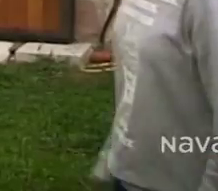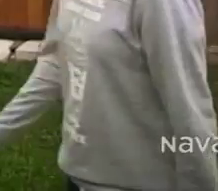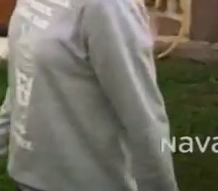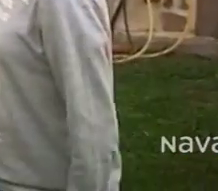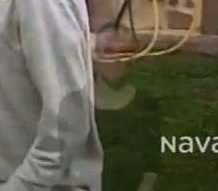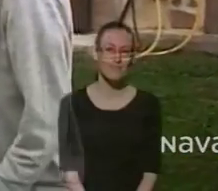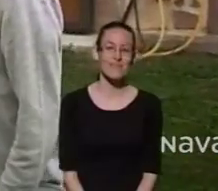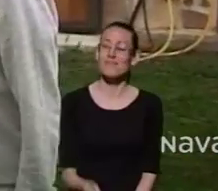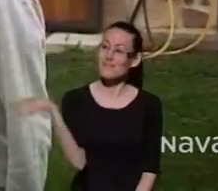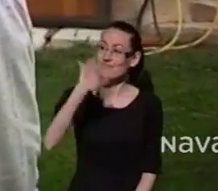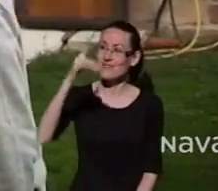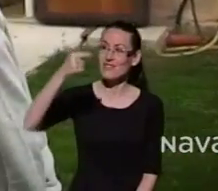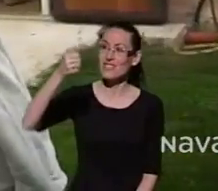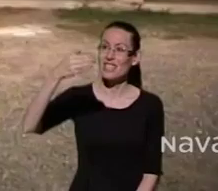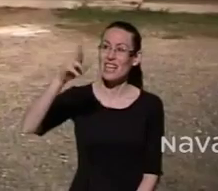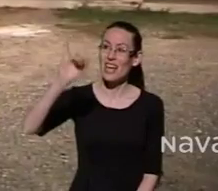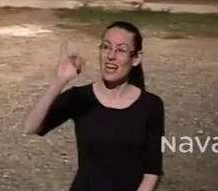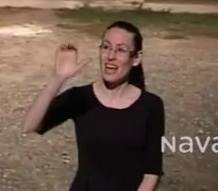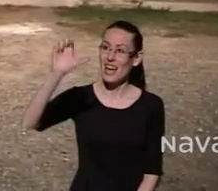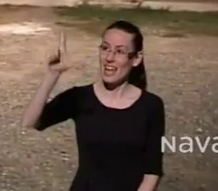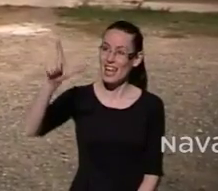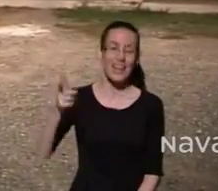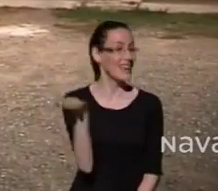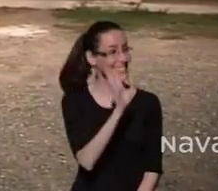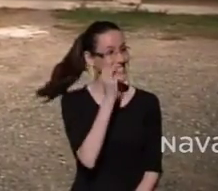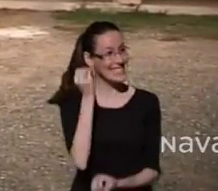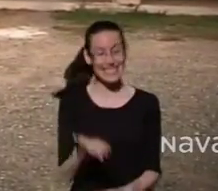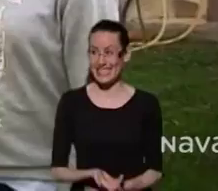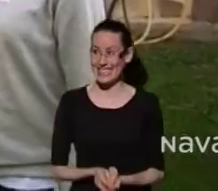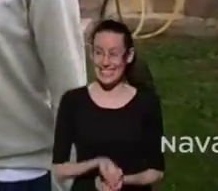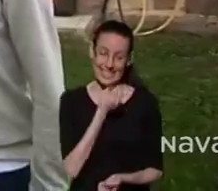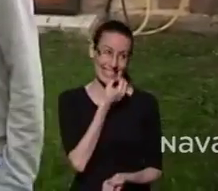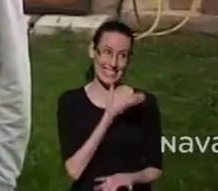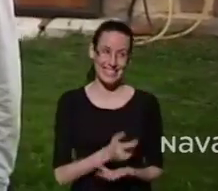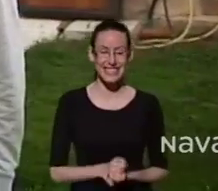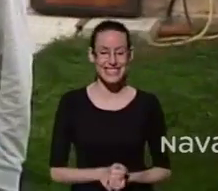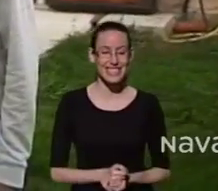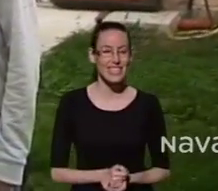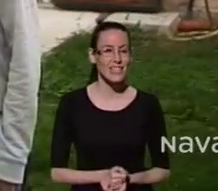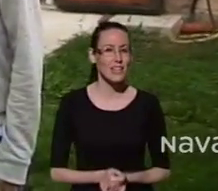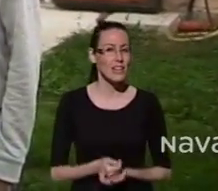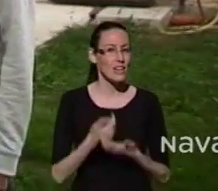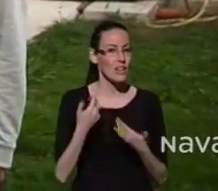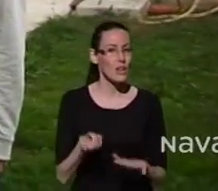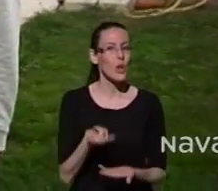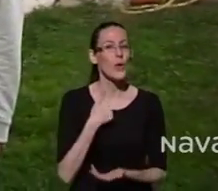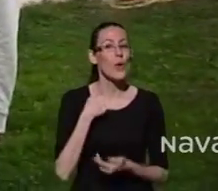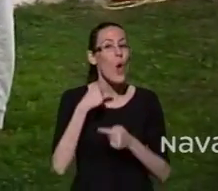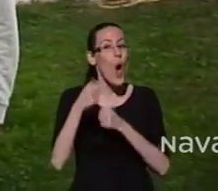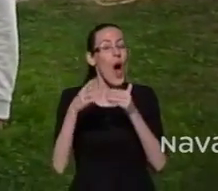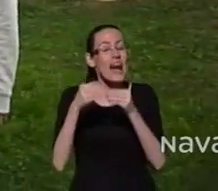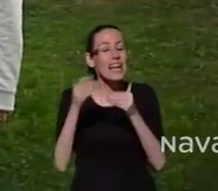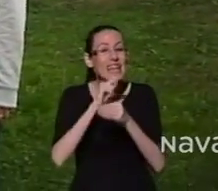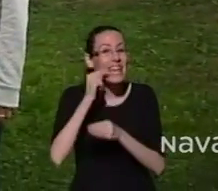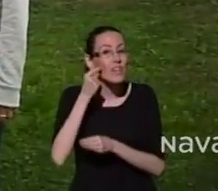Hola, Gabriel. Hola, tú. ¿Qué tal estás? Yo muy bien. Oye, que como no he conseguido dar con la receta de los canutillos